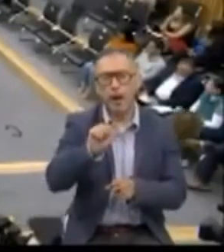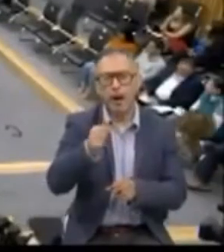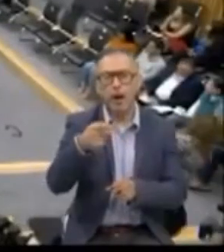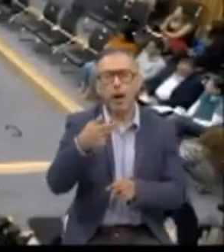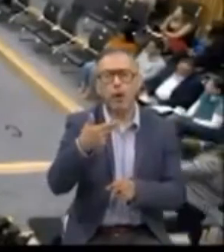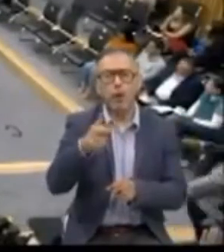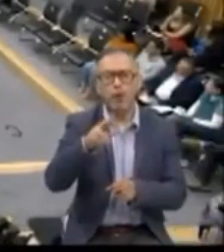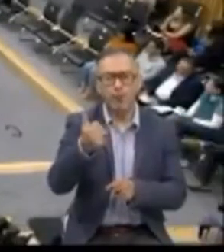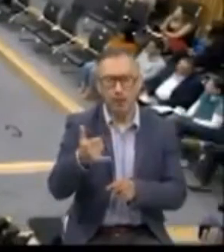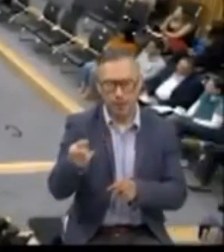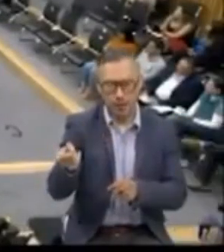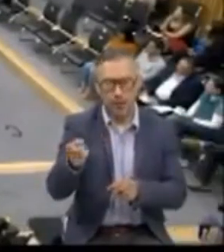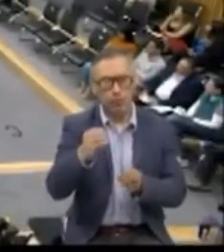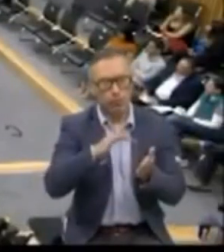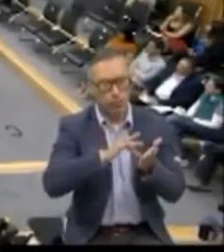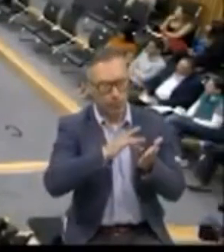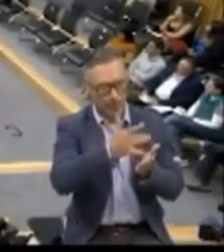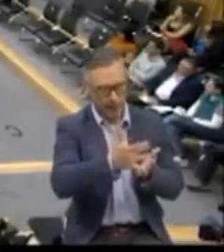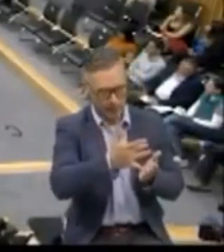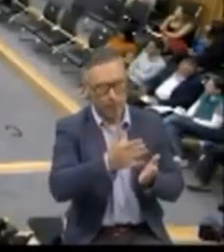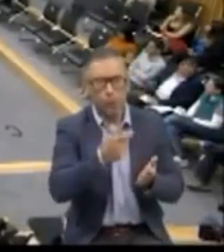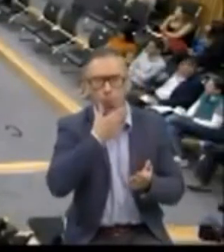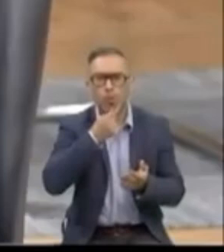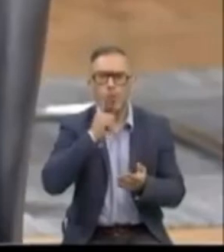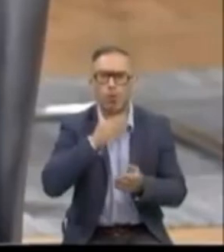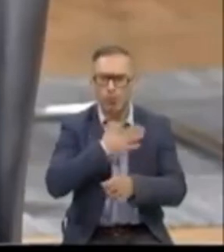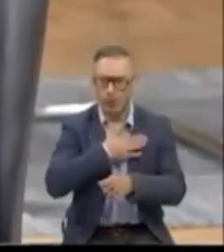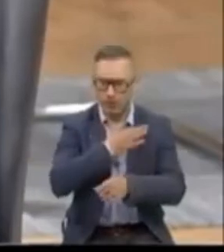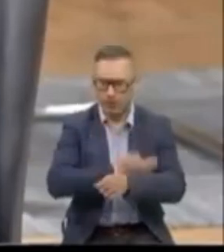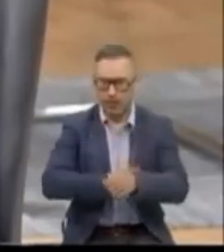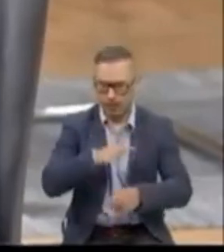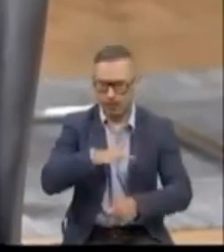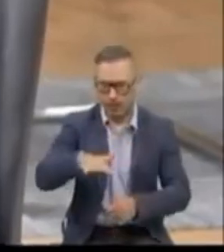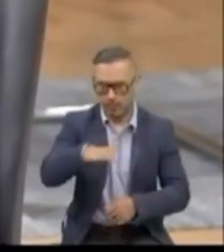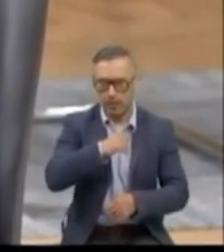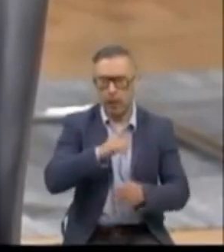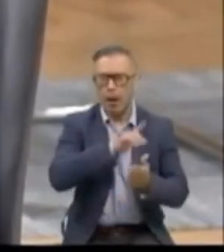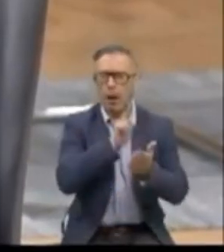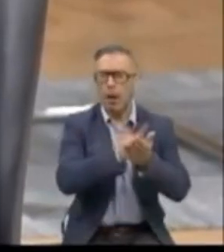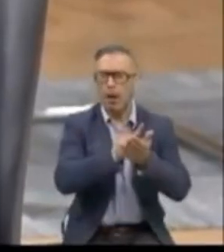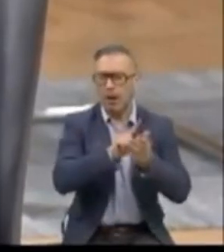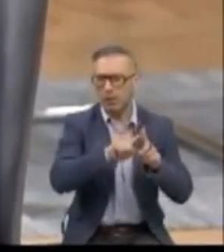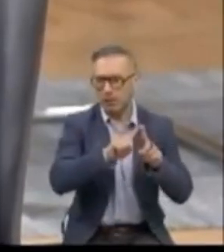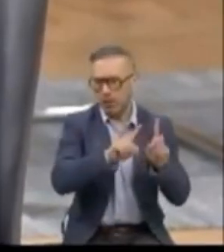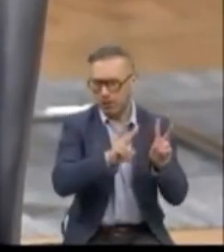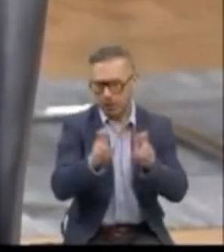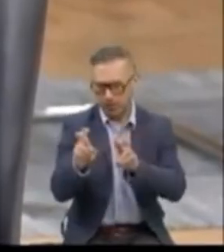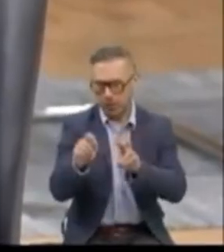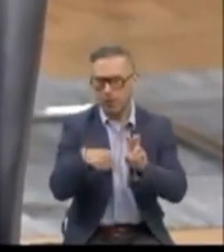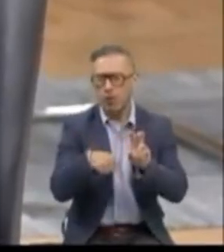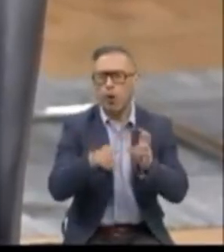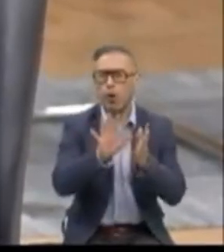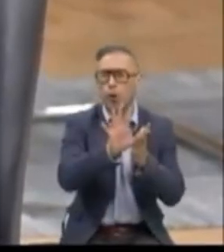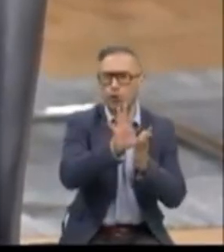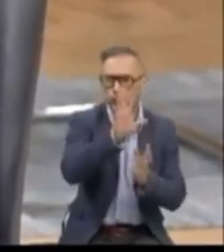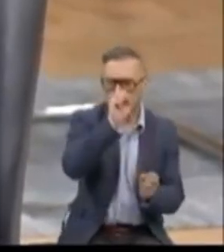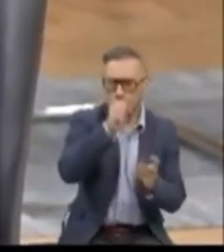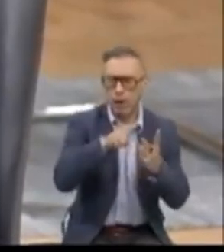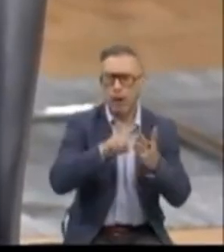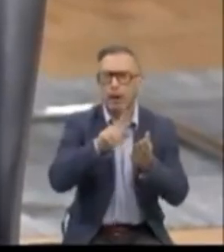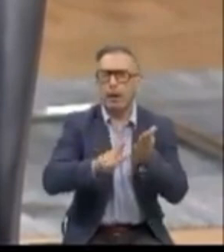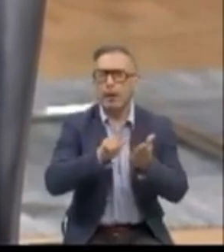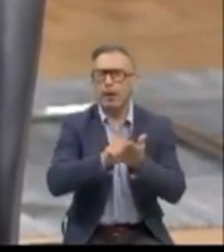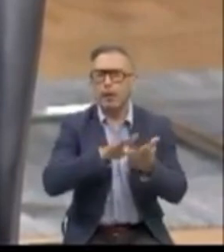campañas. Y la falta de pericia, la falta de capacidad negociadora, la falta de liderazgo de la presidenta del